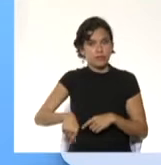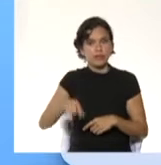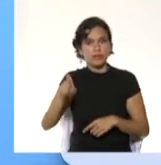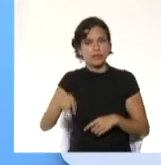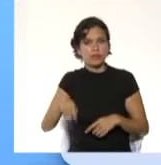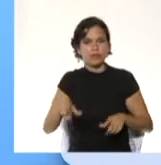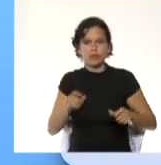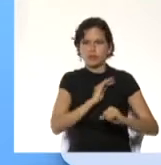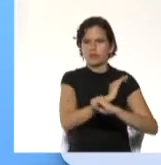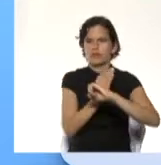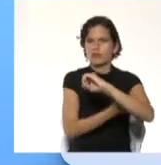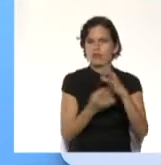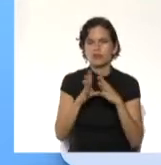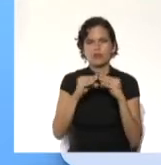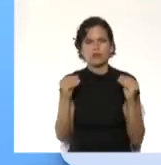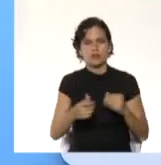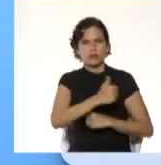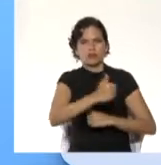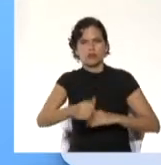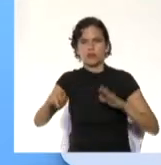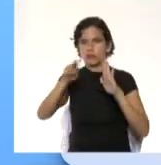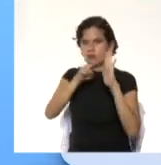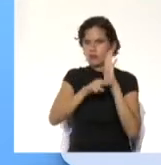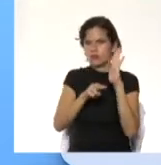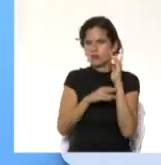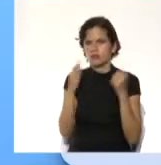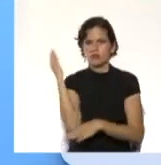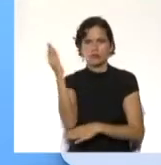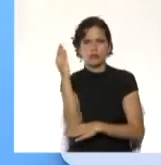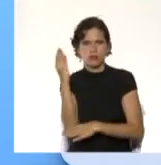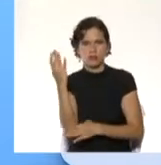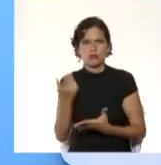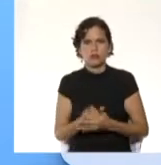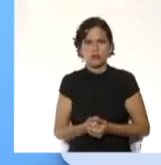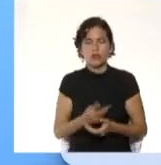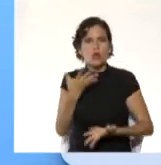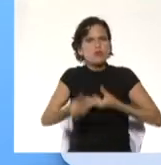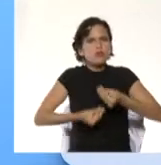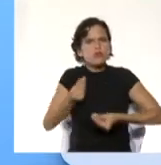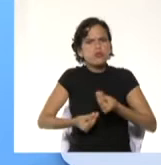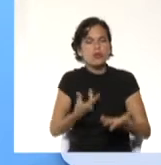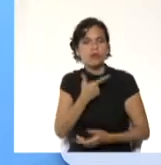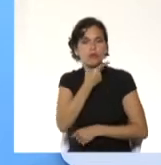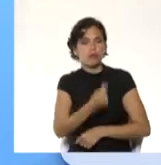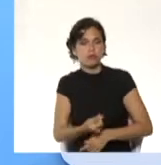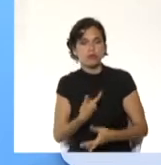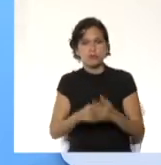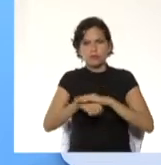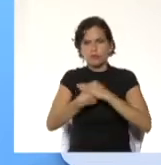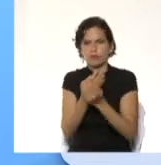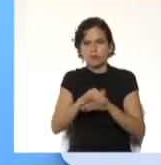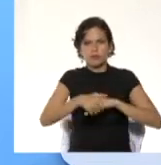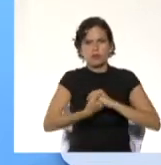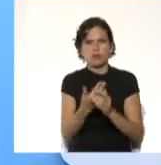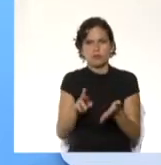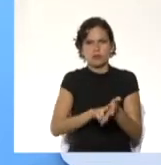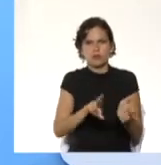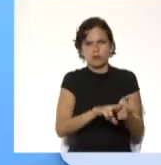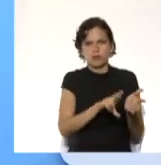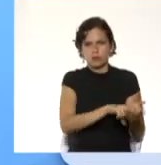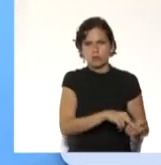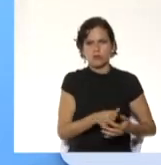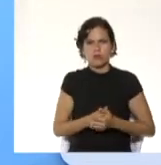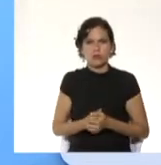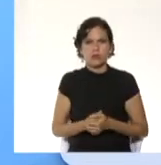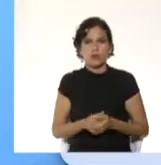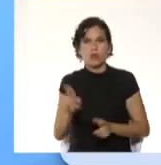que reforcemos todas y cada una de las medidas de bioseguridad. ¿Cómo lo hacemos? Muy fácil, lavando frecuentemente nuestras manos con agua